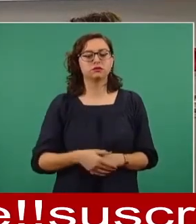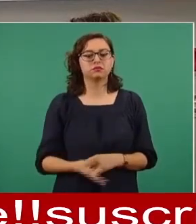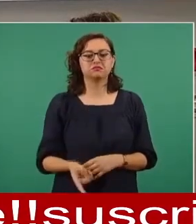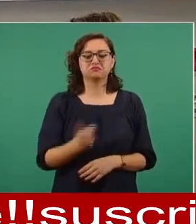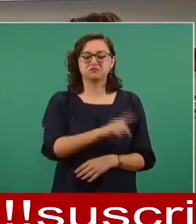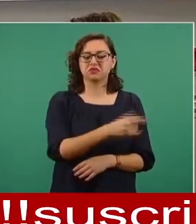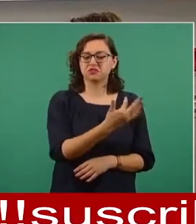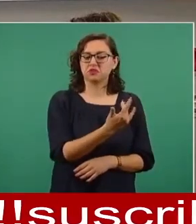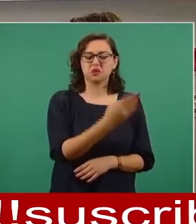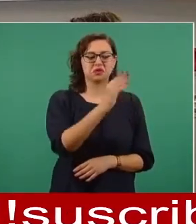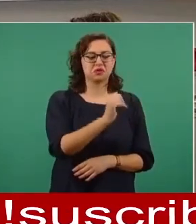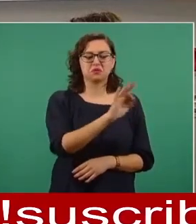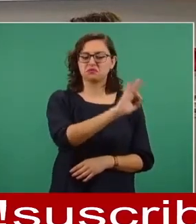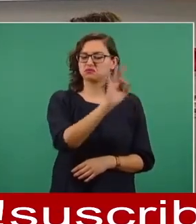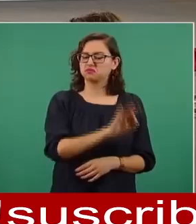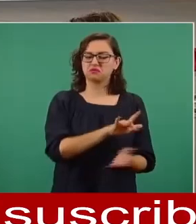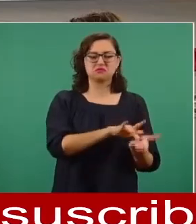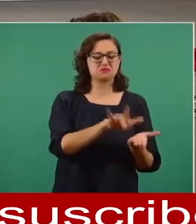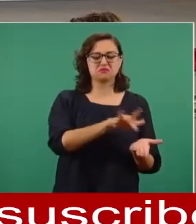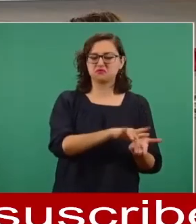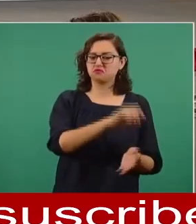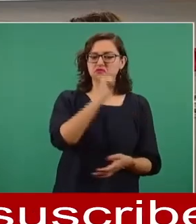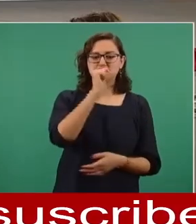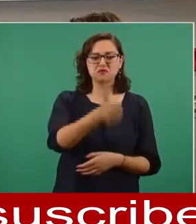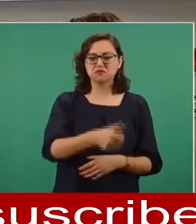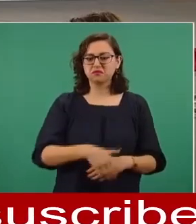59 de desaprobación.